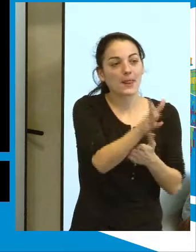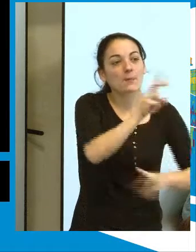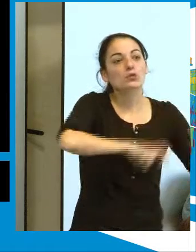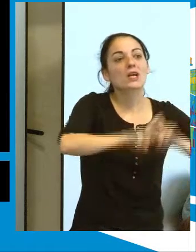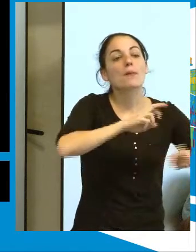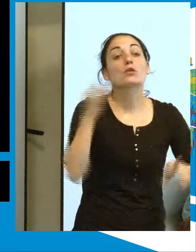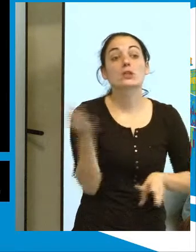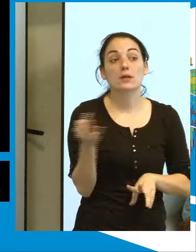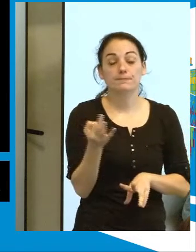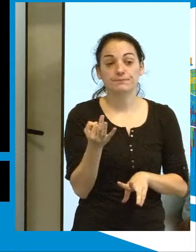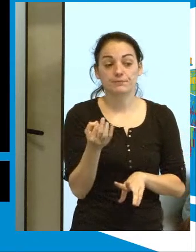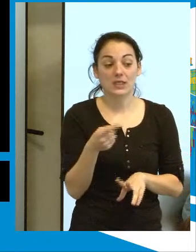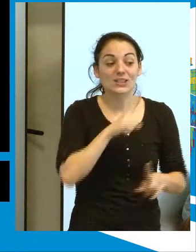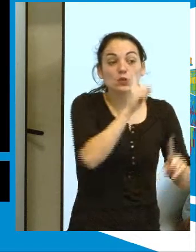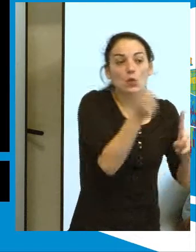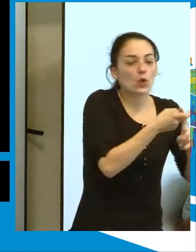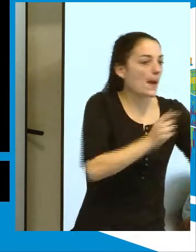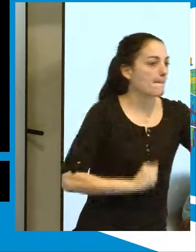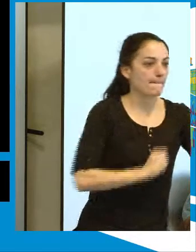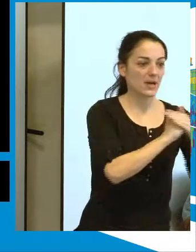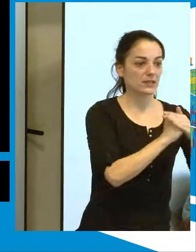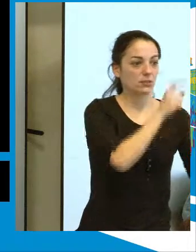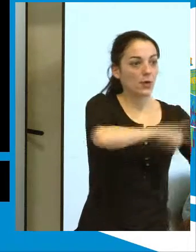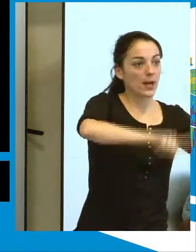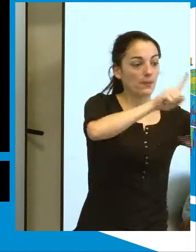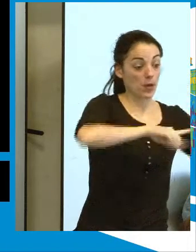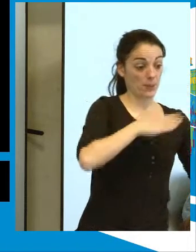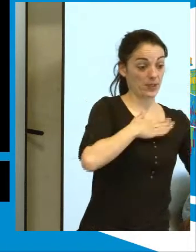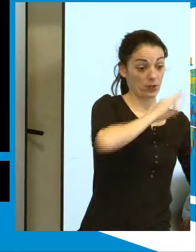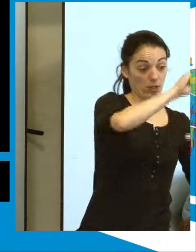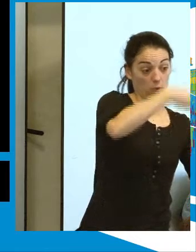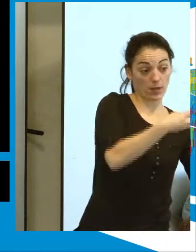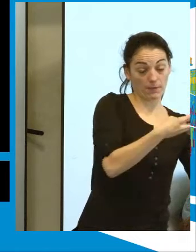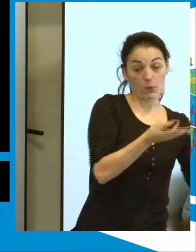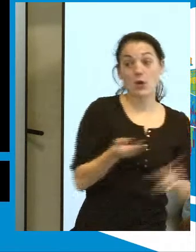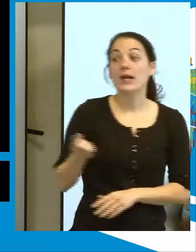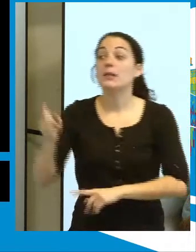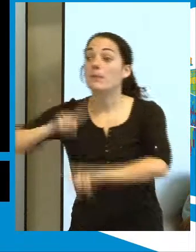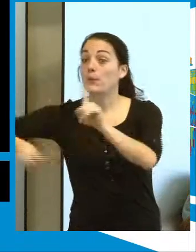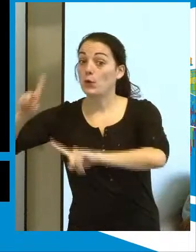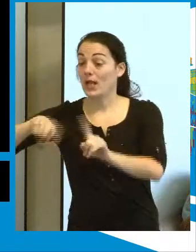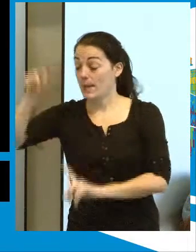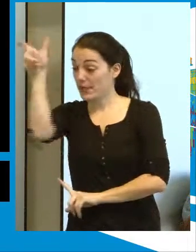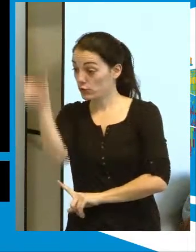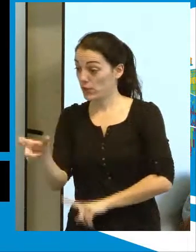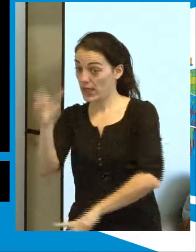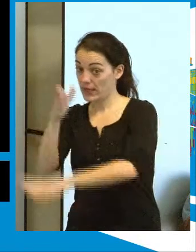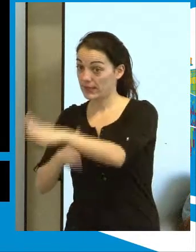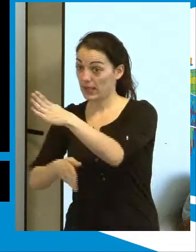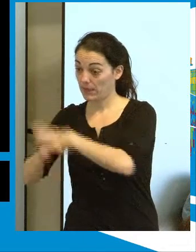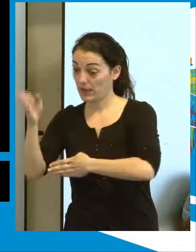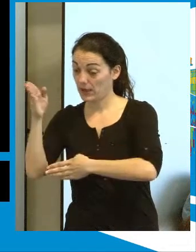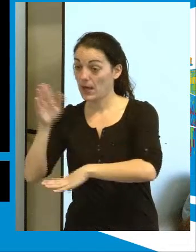manera, solucionar lo máximo posible tanto el problema del propietario de la web como el problema de la persona con discapacidad,